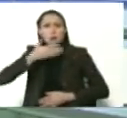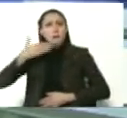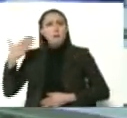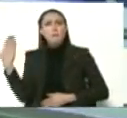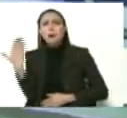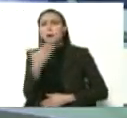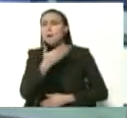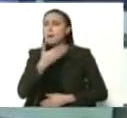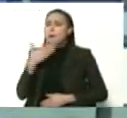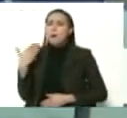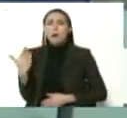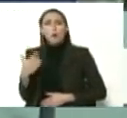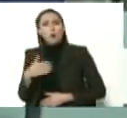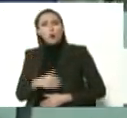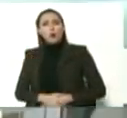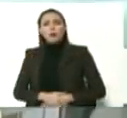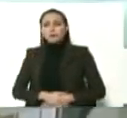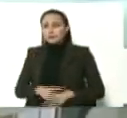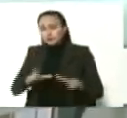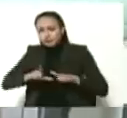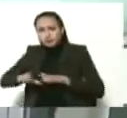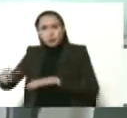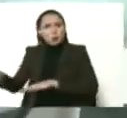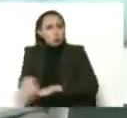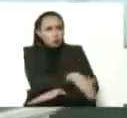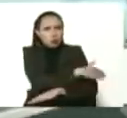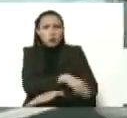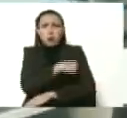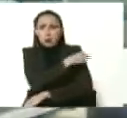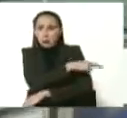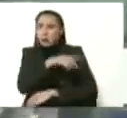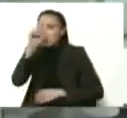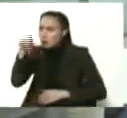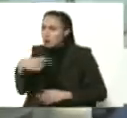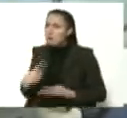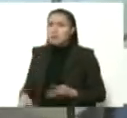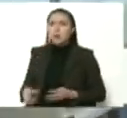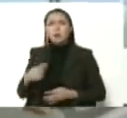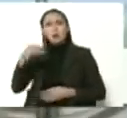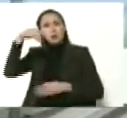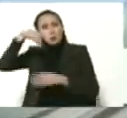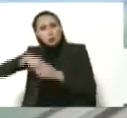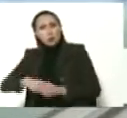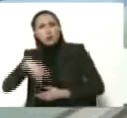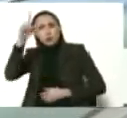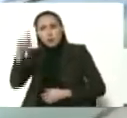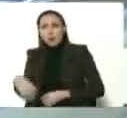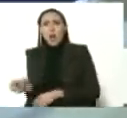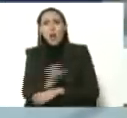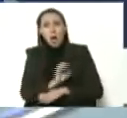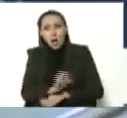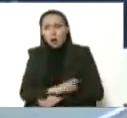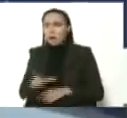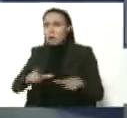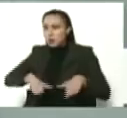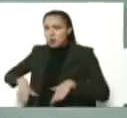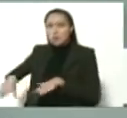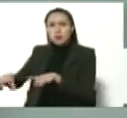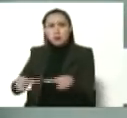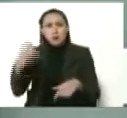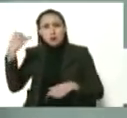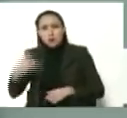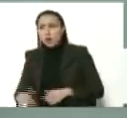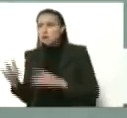de acondicionamiento de las áreas externas, de acondicionamiento de las áreas internas, de las emergencias, de los espacios